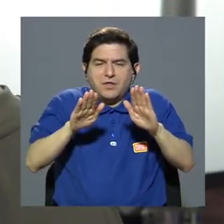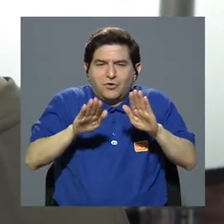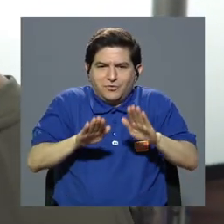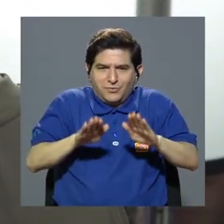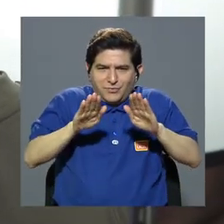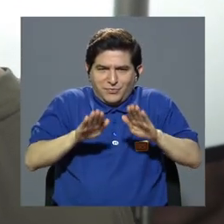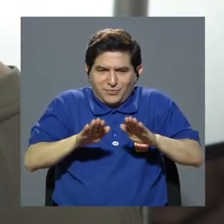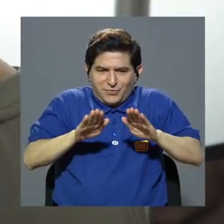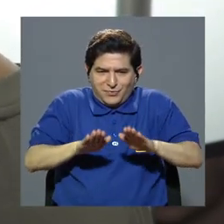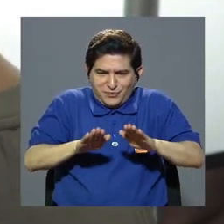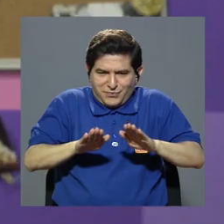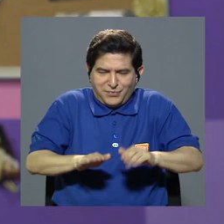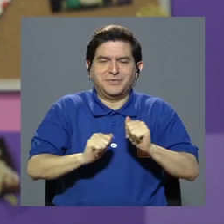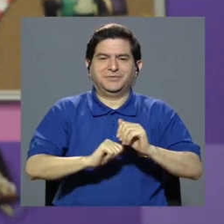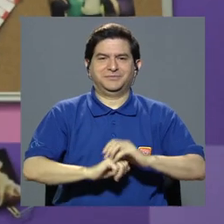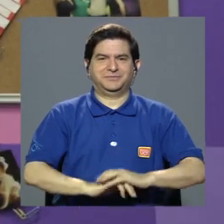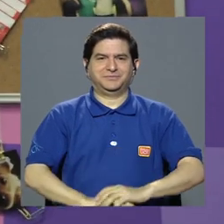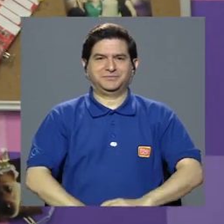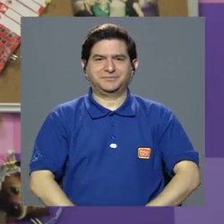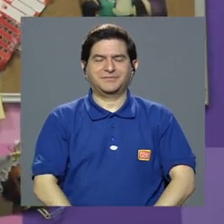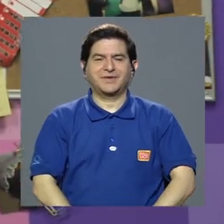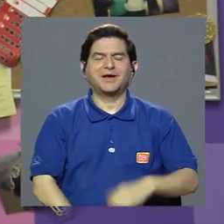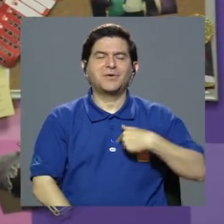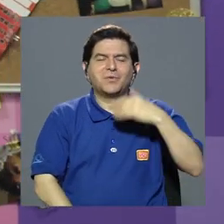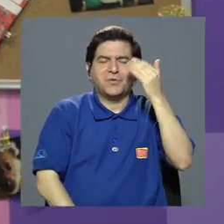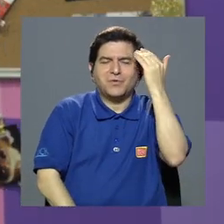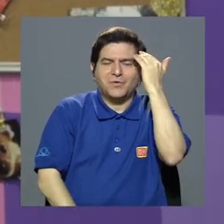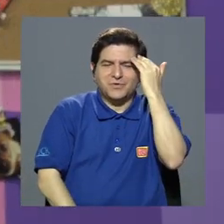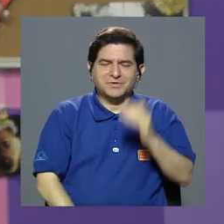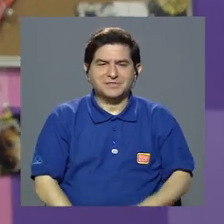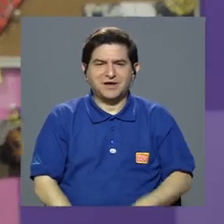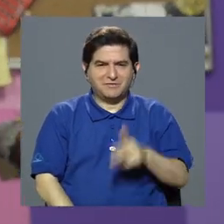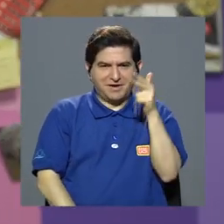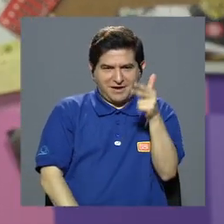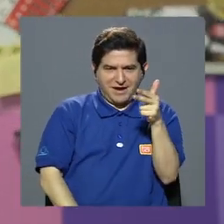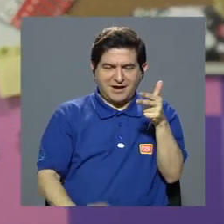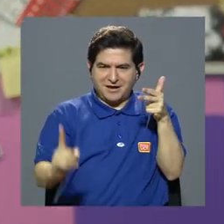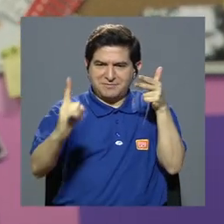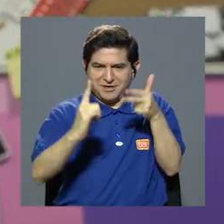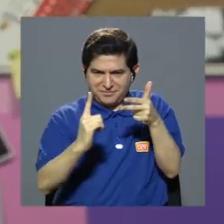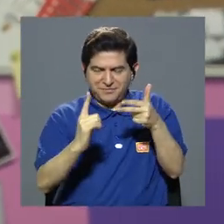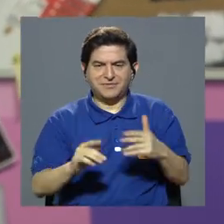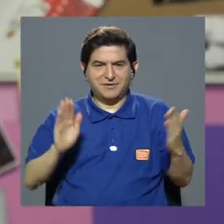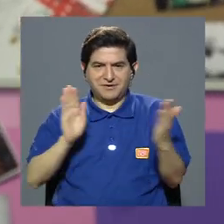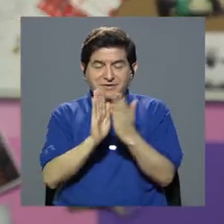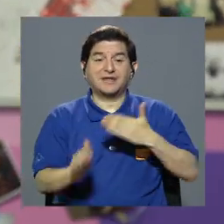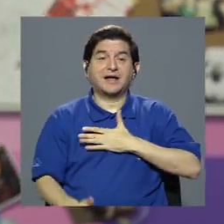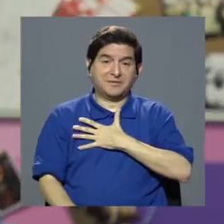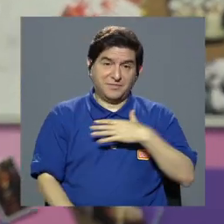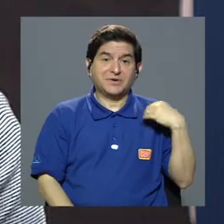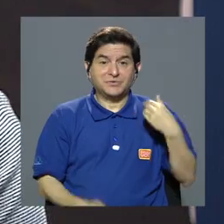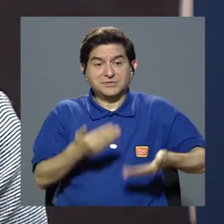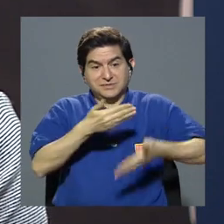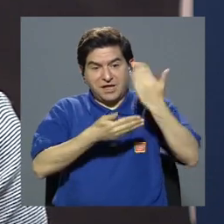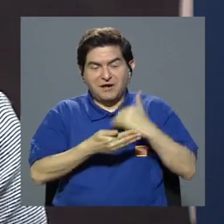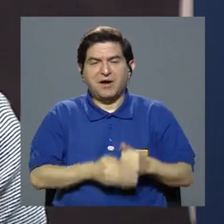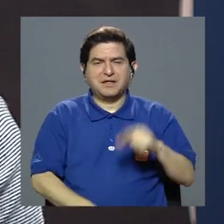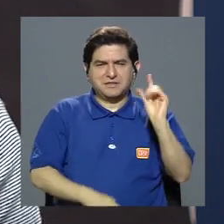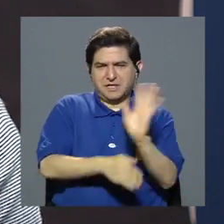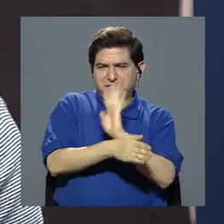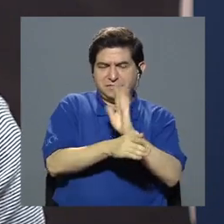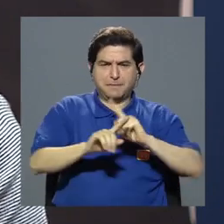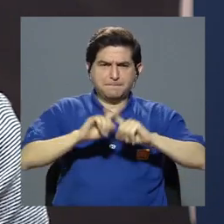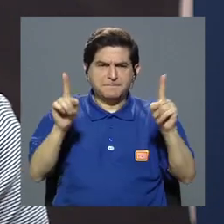un poco los nervios verdad del primer día este saber estar frente a la cámara que igual a mí ya me gustaba por lo de los cortometrajes